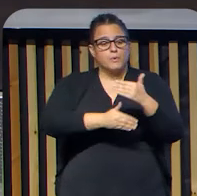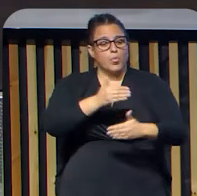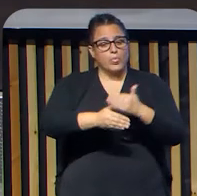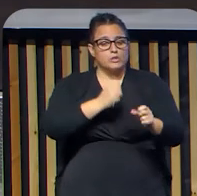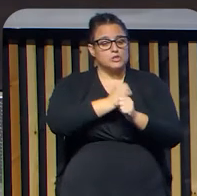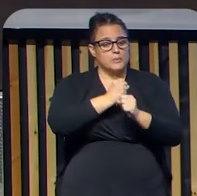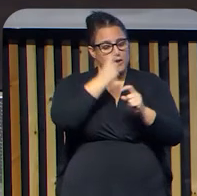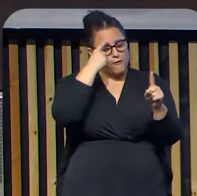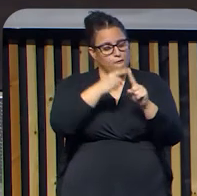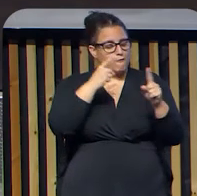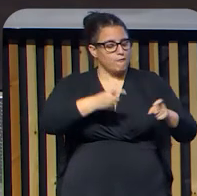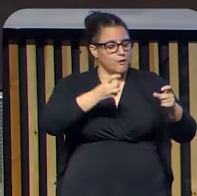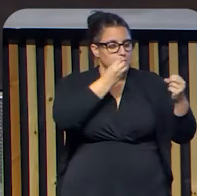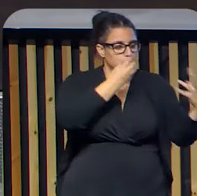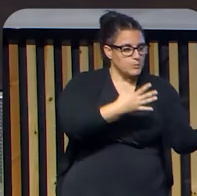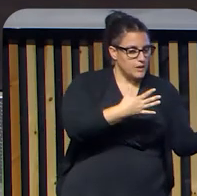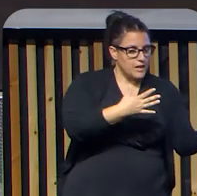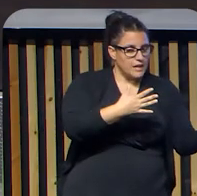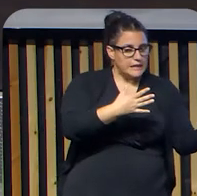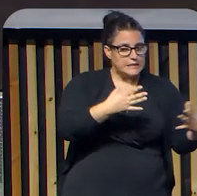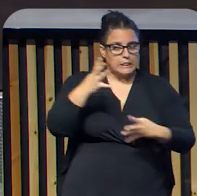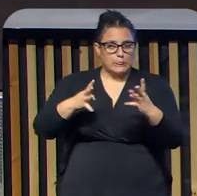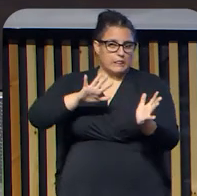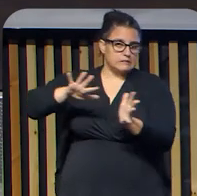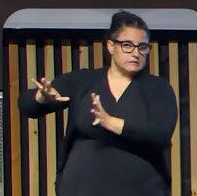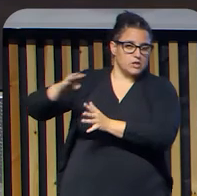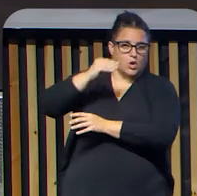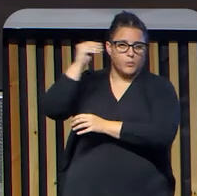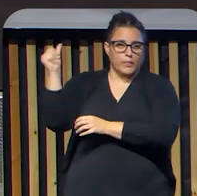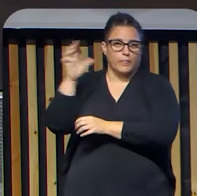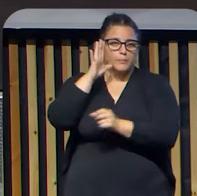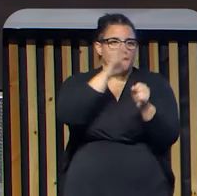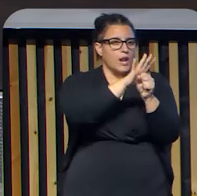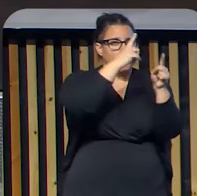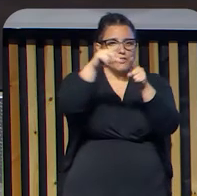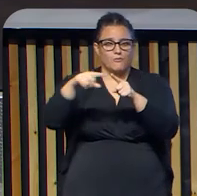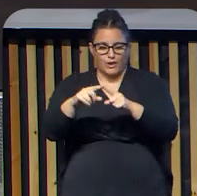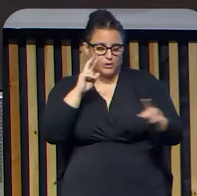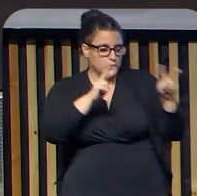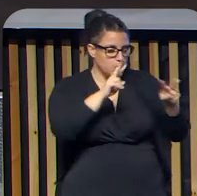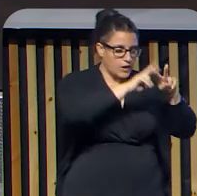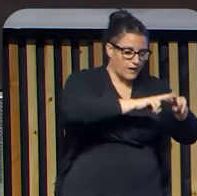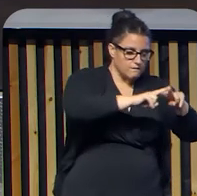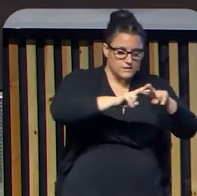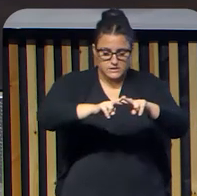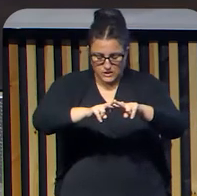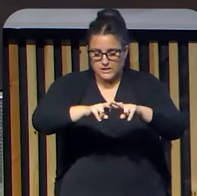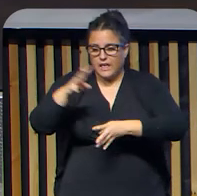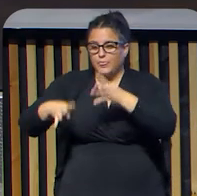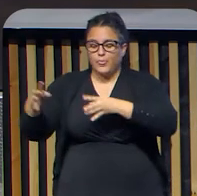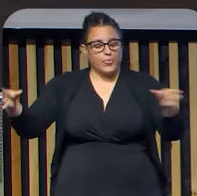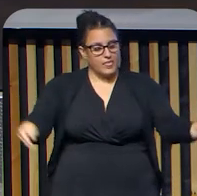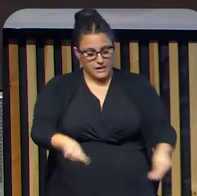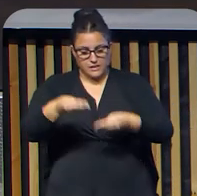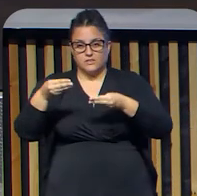y luego claro cuando llega al ciudadano ese proceso administrativo esa carta esa comunión yo quería saber